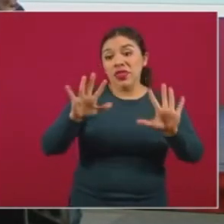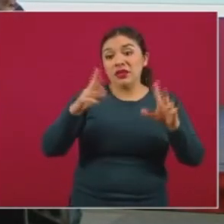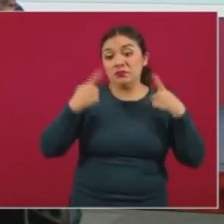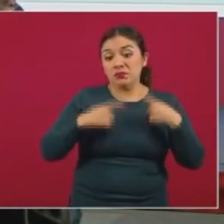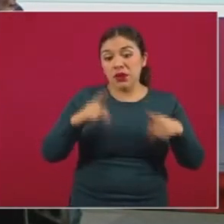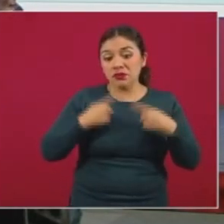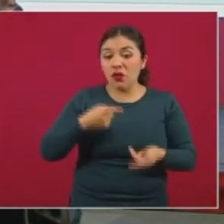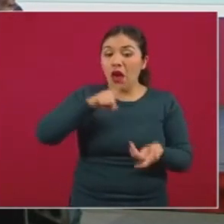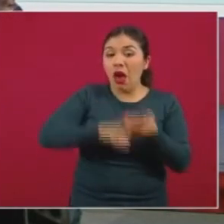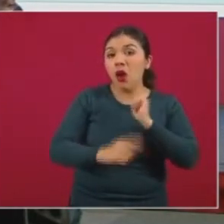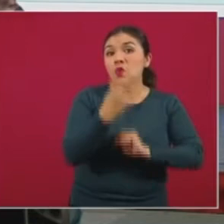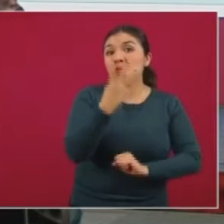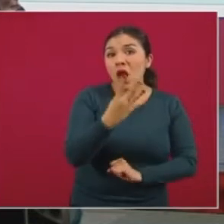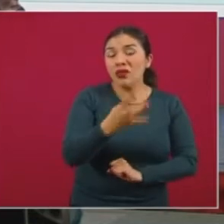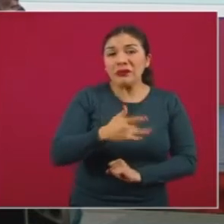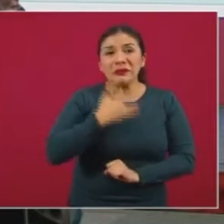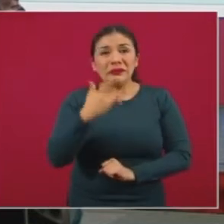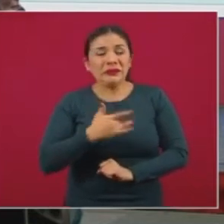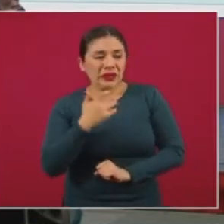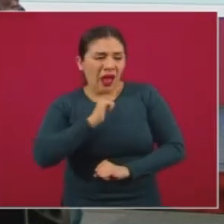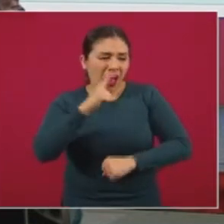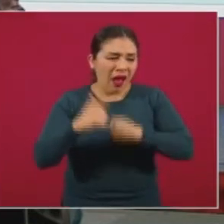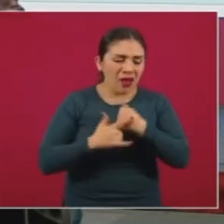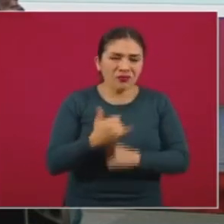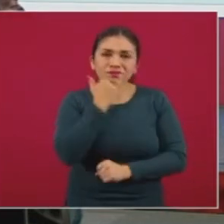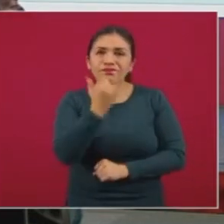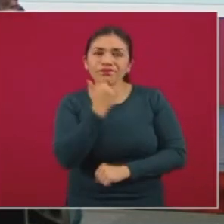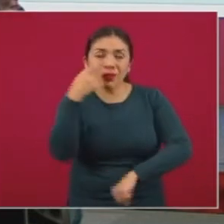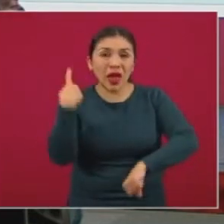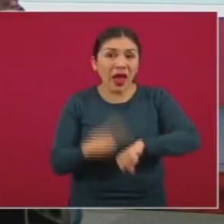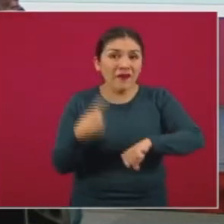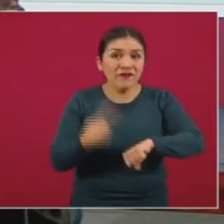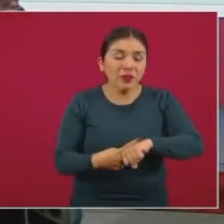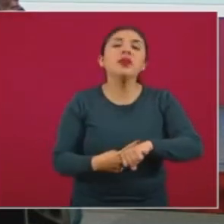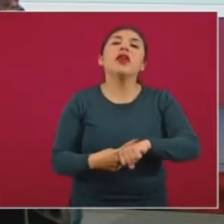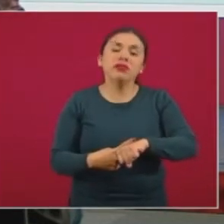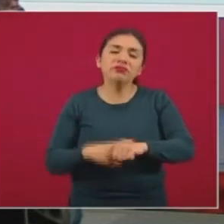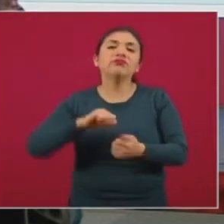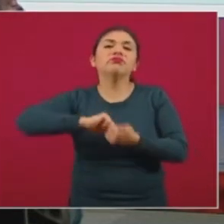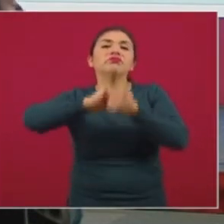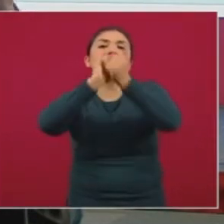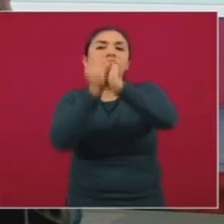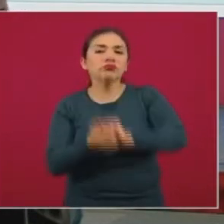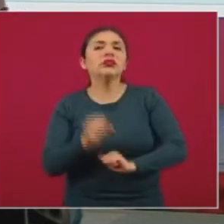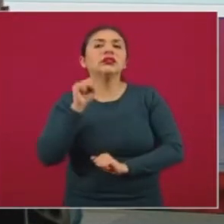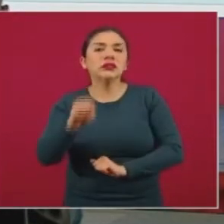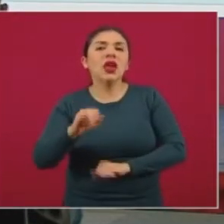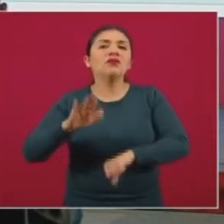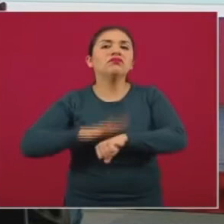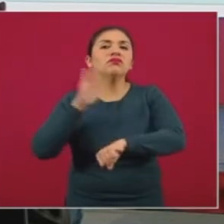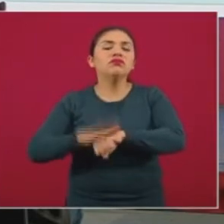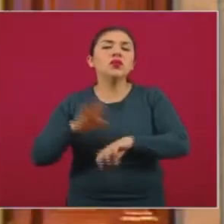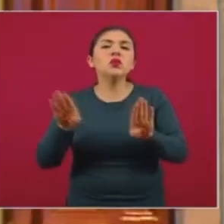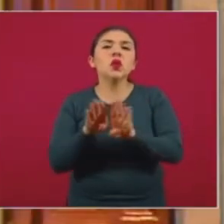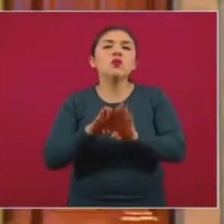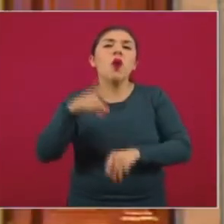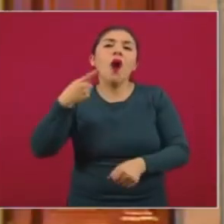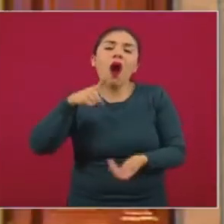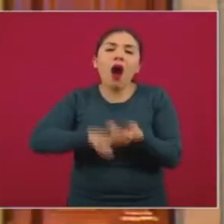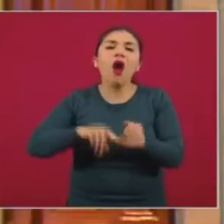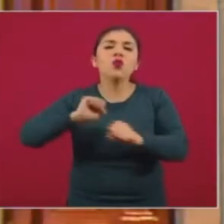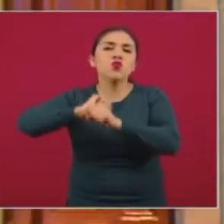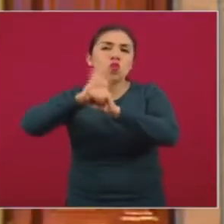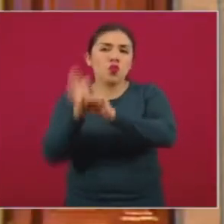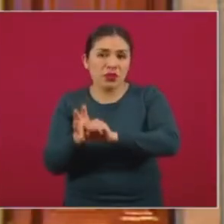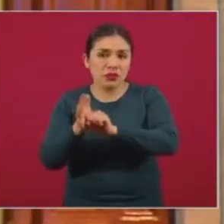tienen signos, síntomas respiratorios de enfermedad, pues terminan finalmente clasificándose como